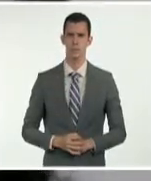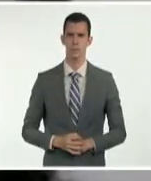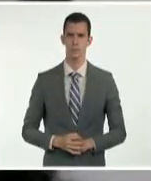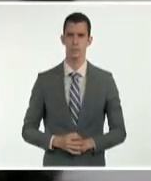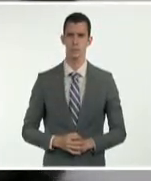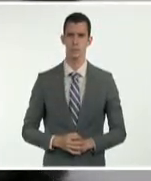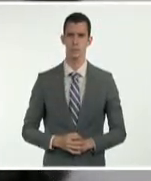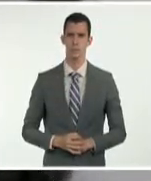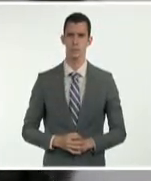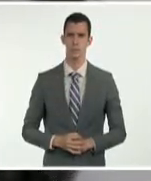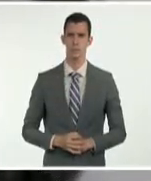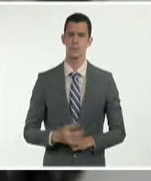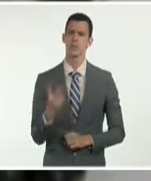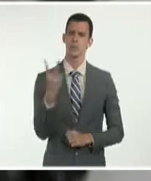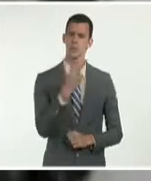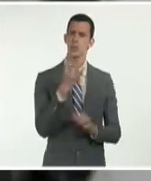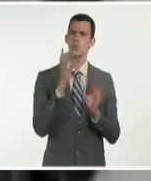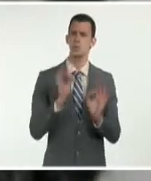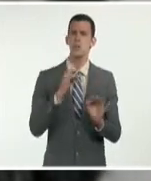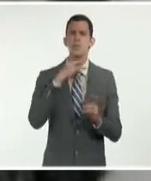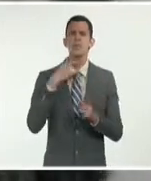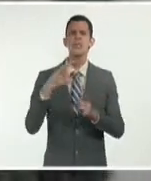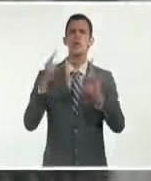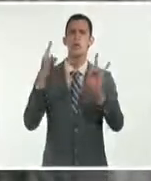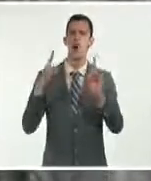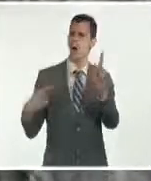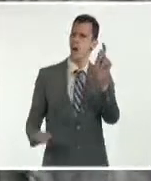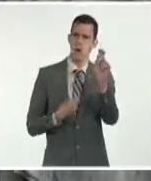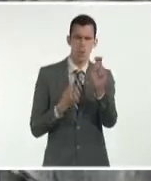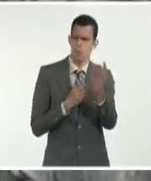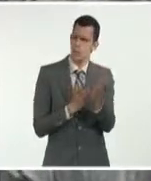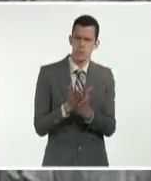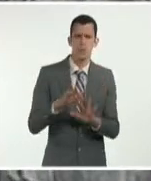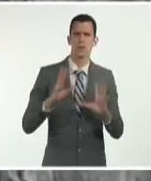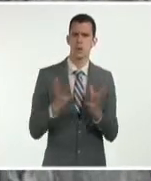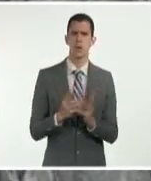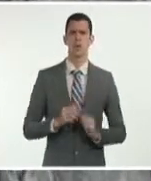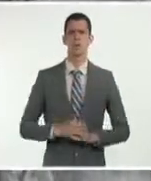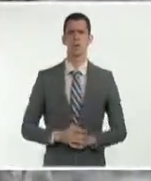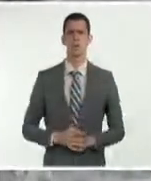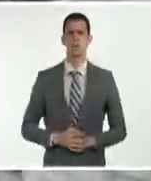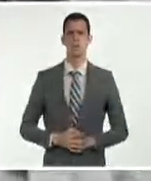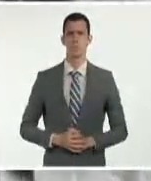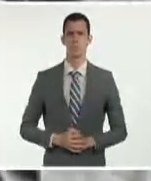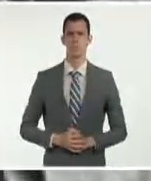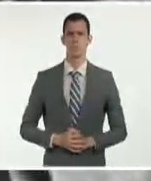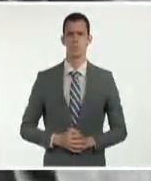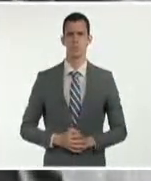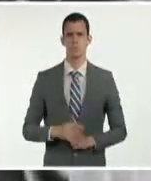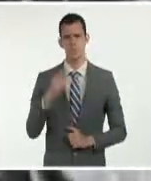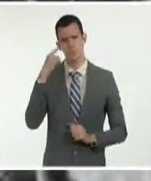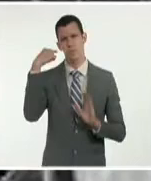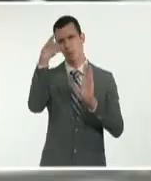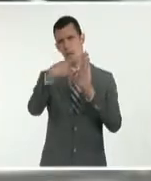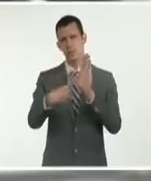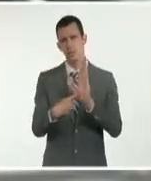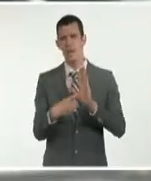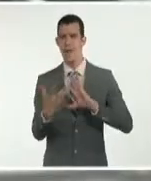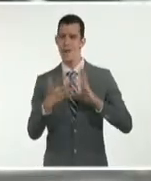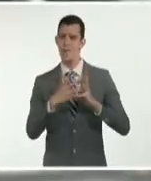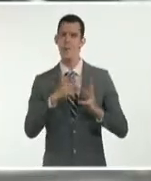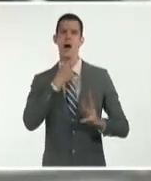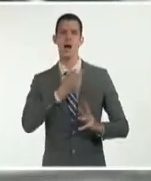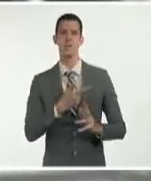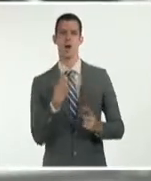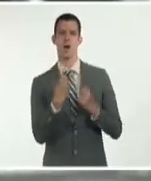como mueren los que saben que tienen de su lado la razón. Muchas cualidades, unas aportadas por quienes